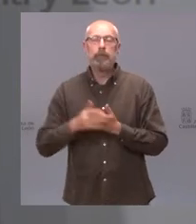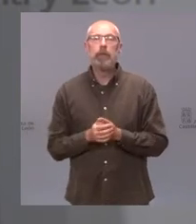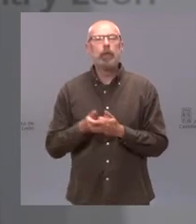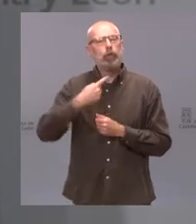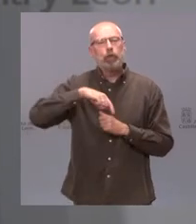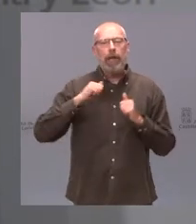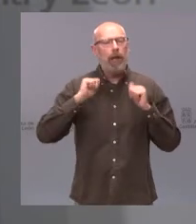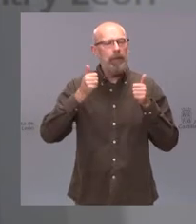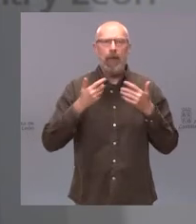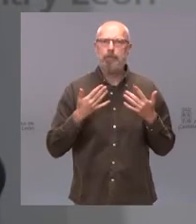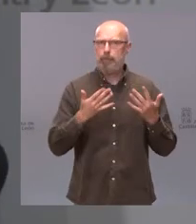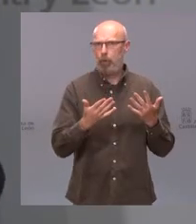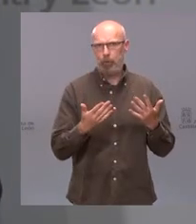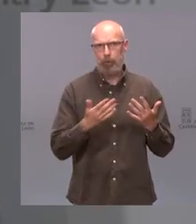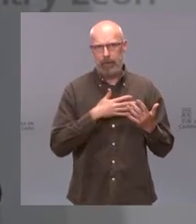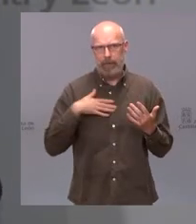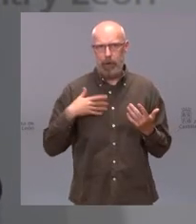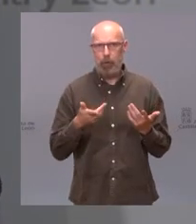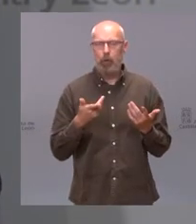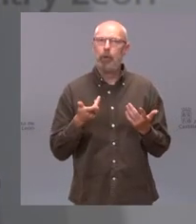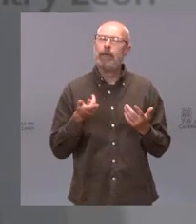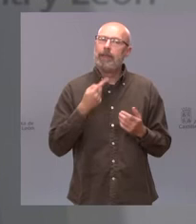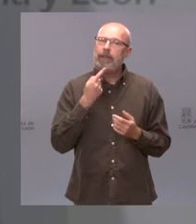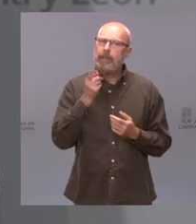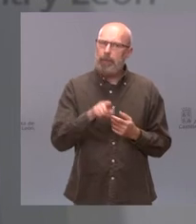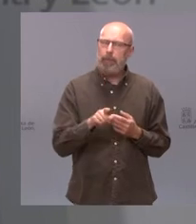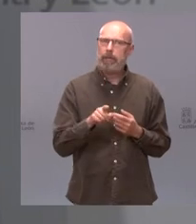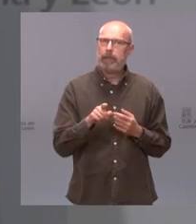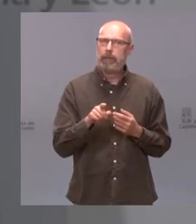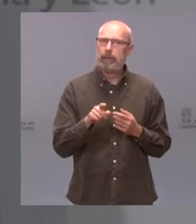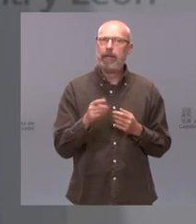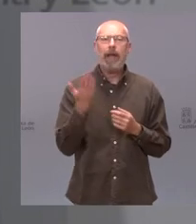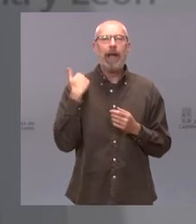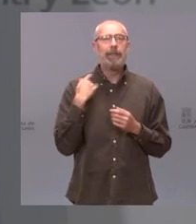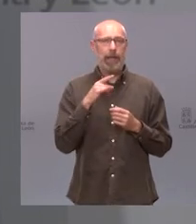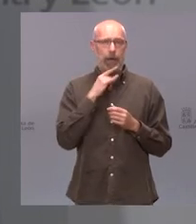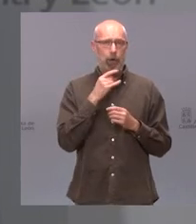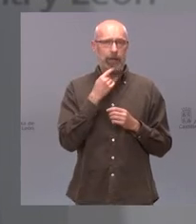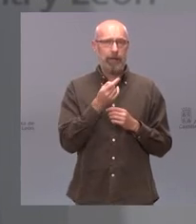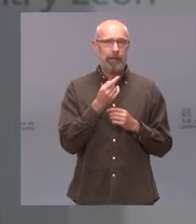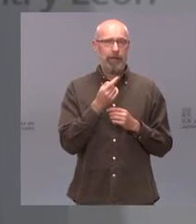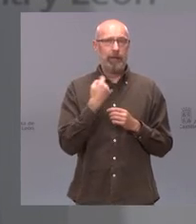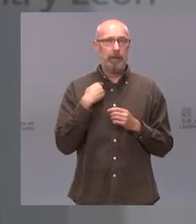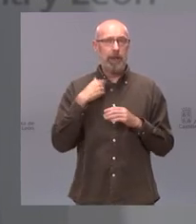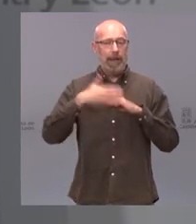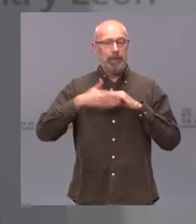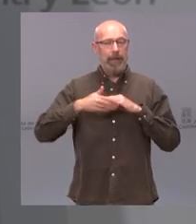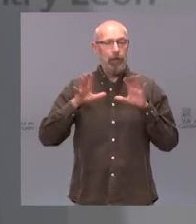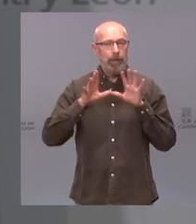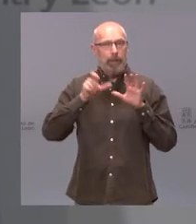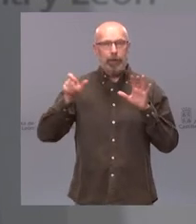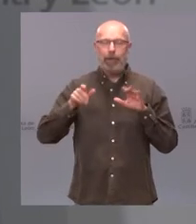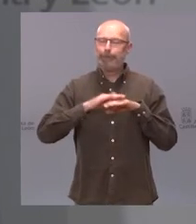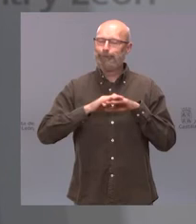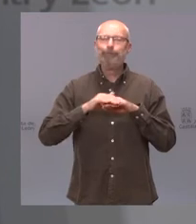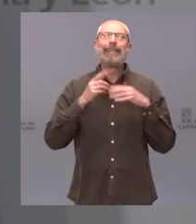posible. Quiero precisar una cosa, he debido decir antes por error la limitación a 10 personas, es a 6 personas en